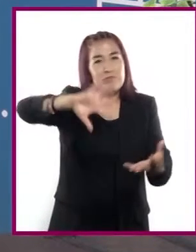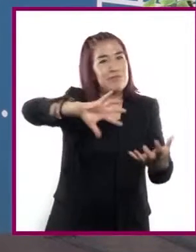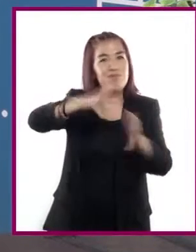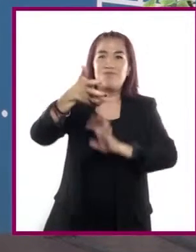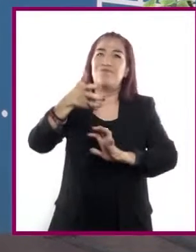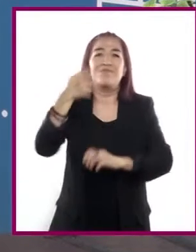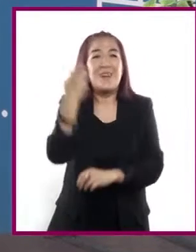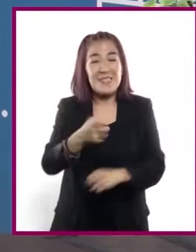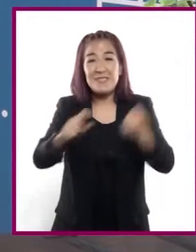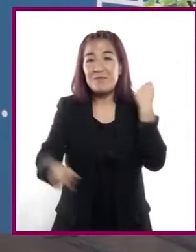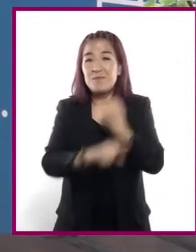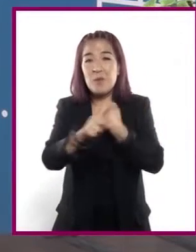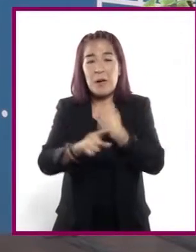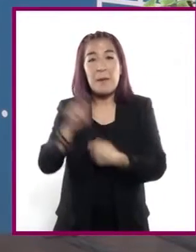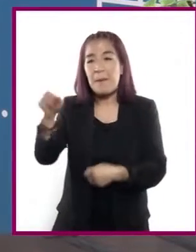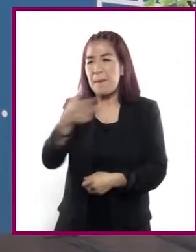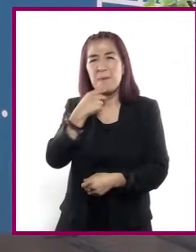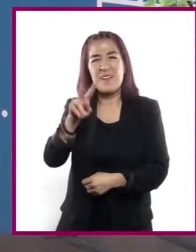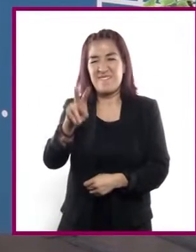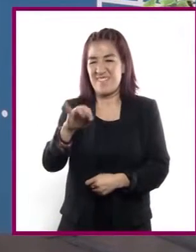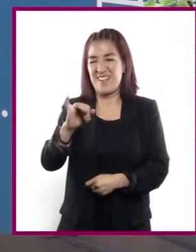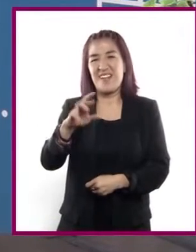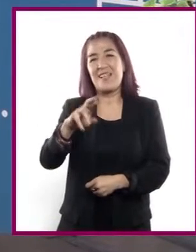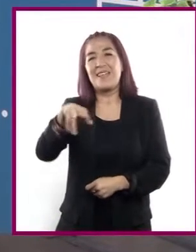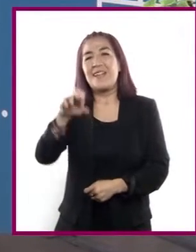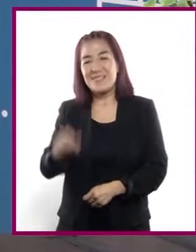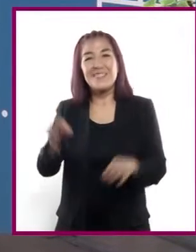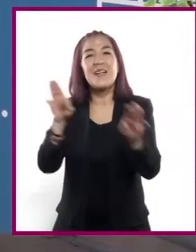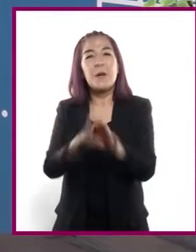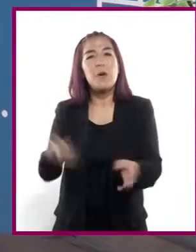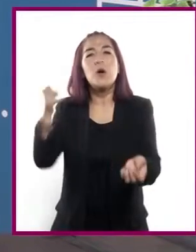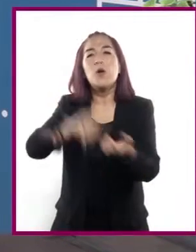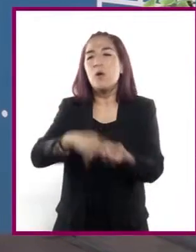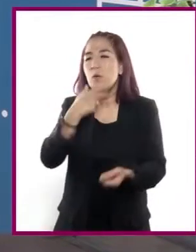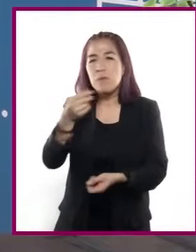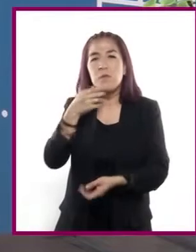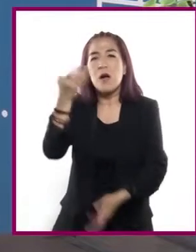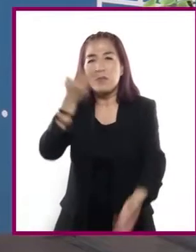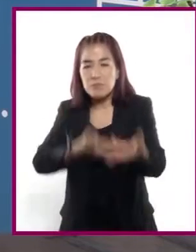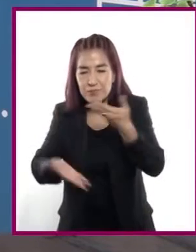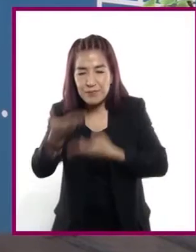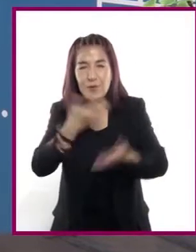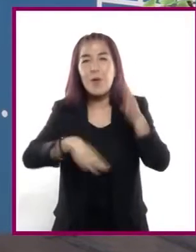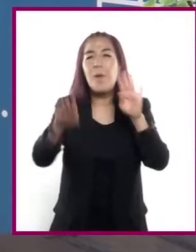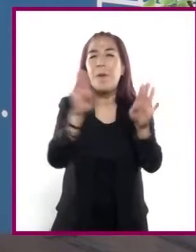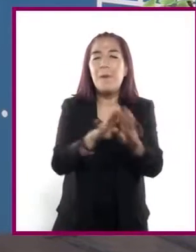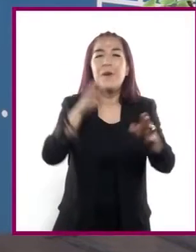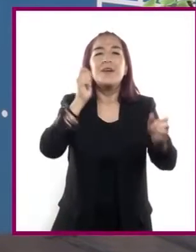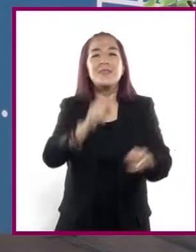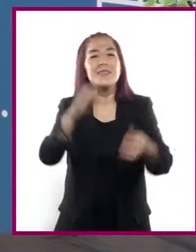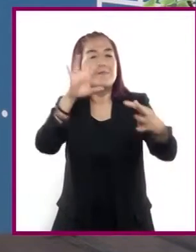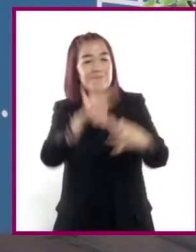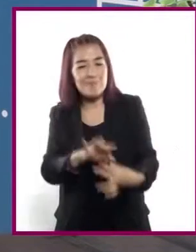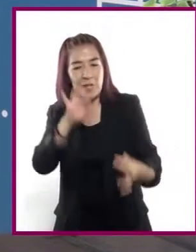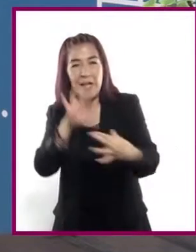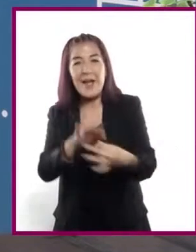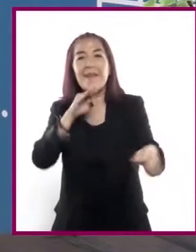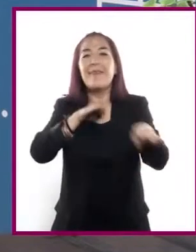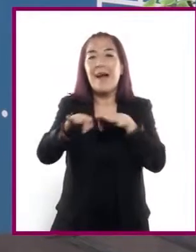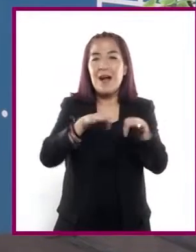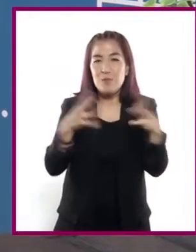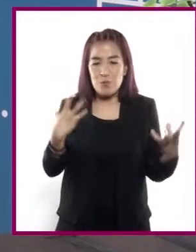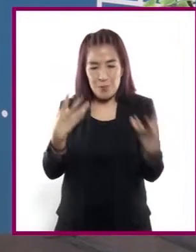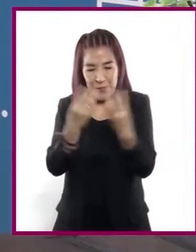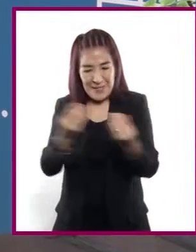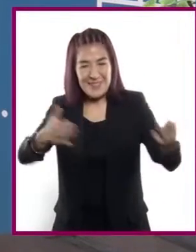la presencia de Viernes le devolvió la capacidad de dialogar, compartir, trabajar y